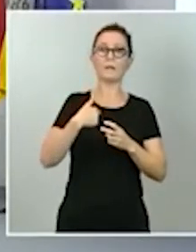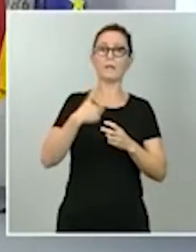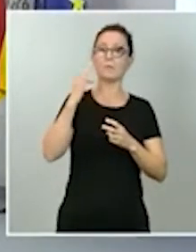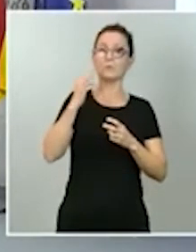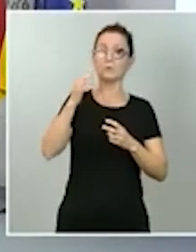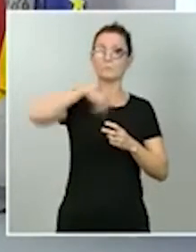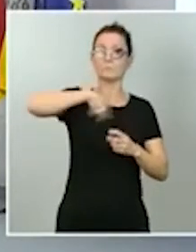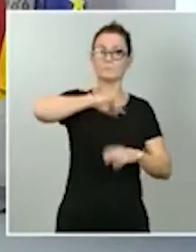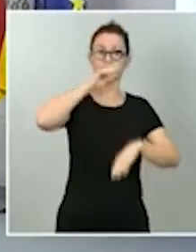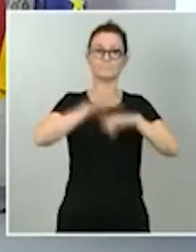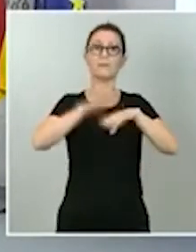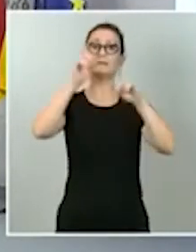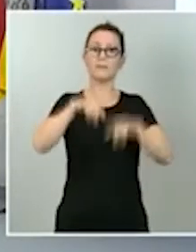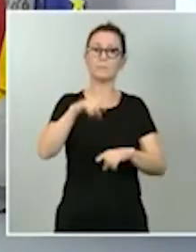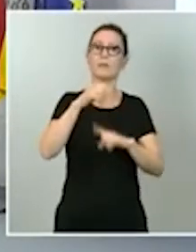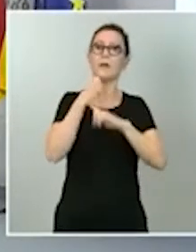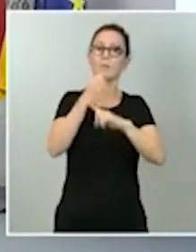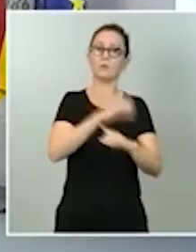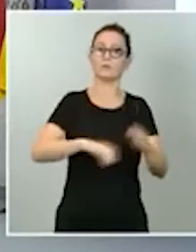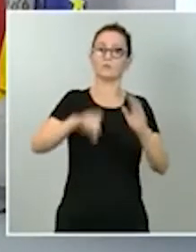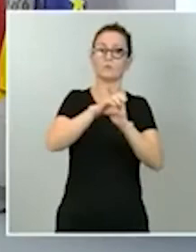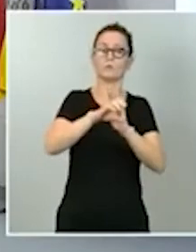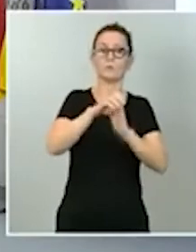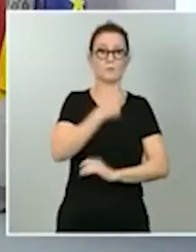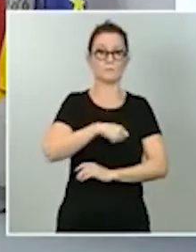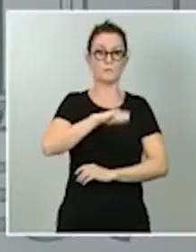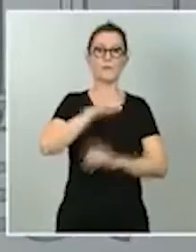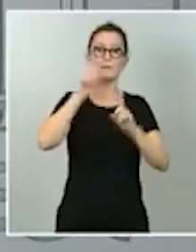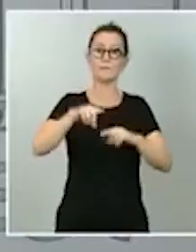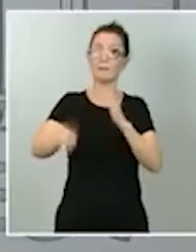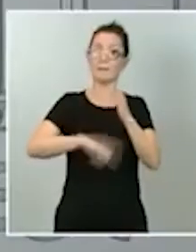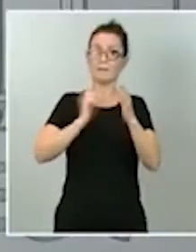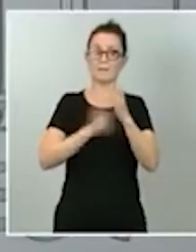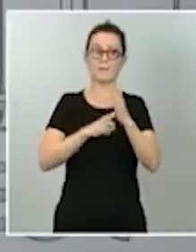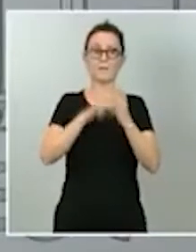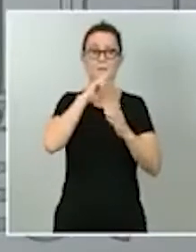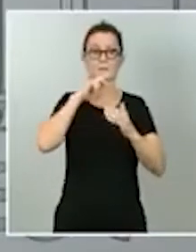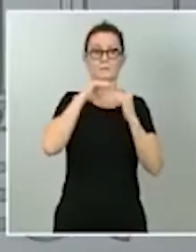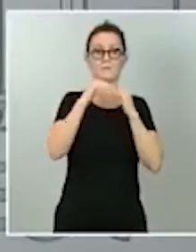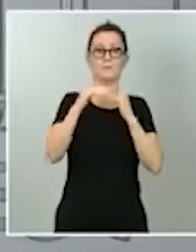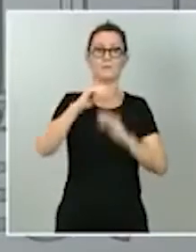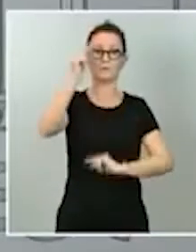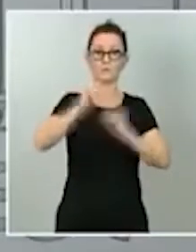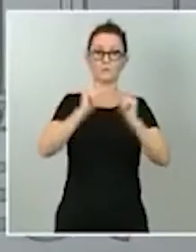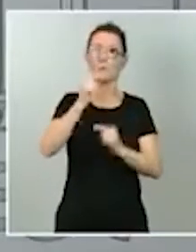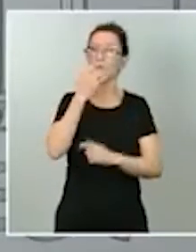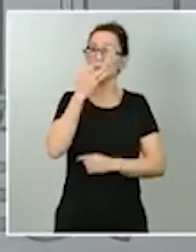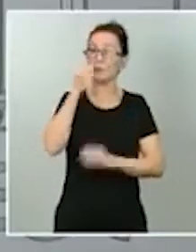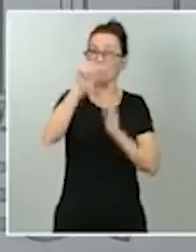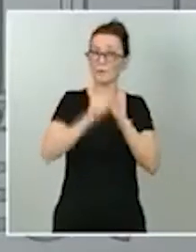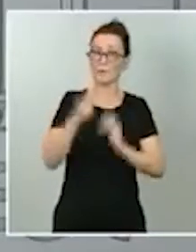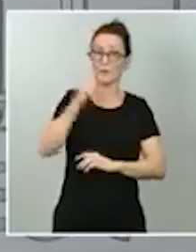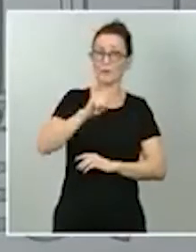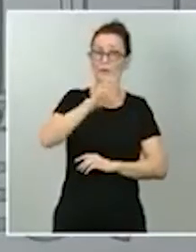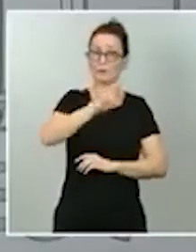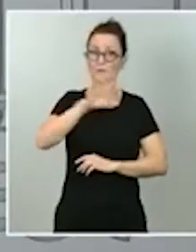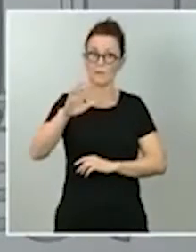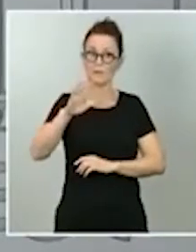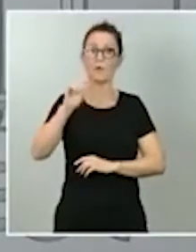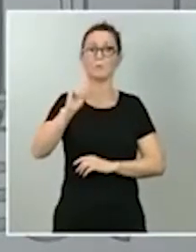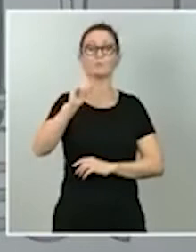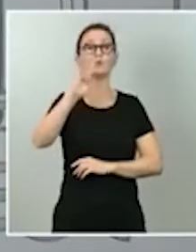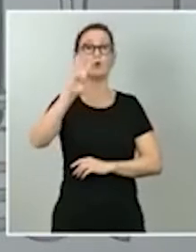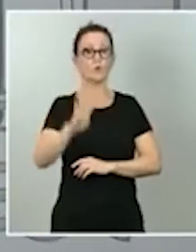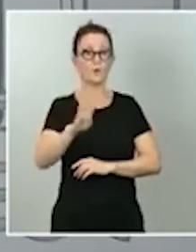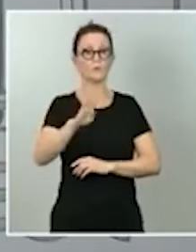española y por la propia ley de estabilidad presupuestaria por ejemplo en el artículo 135 4 de nuestra constitución